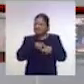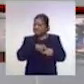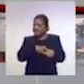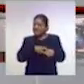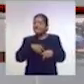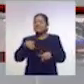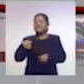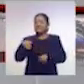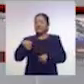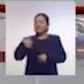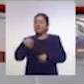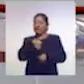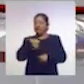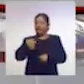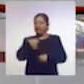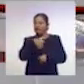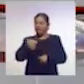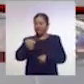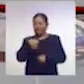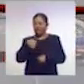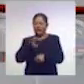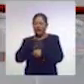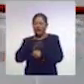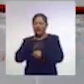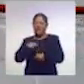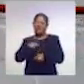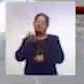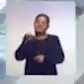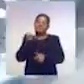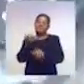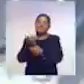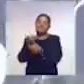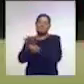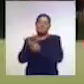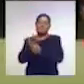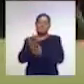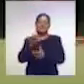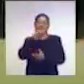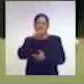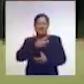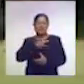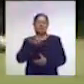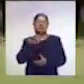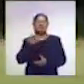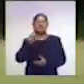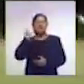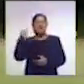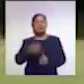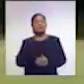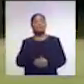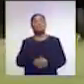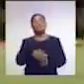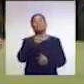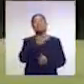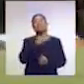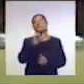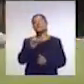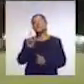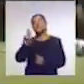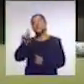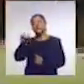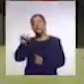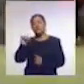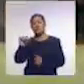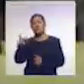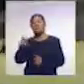defensa imbatible y pues sobre esto habló el técnico. El trabajo defensivo de Pumas de la UNAM ha sido bueno